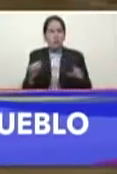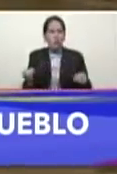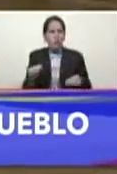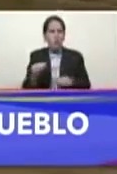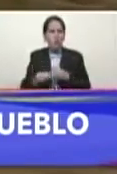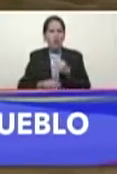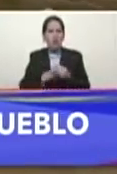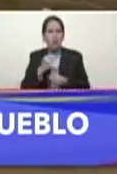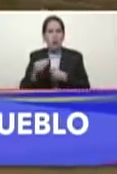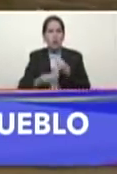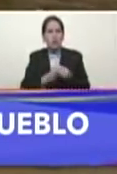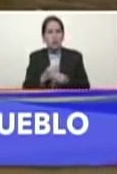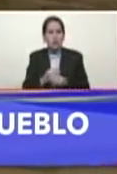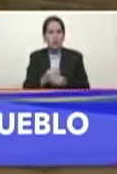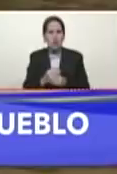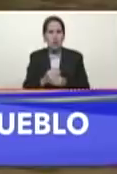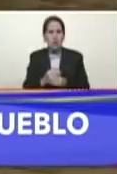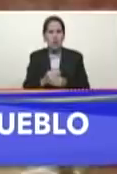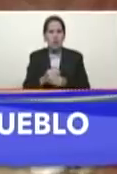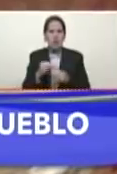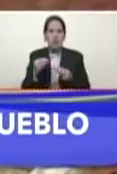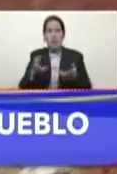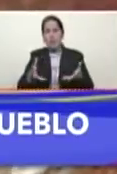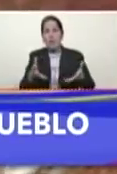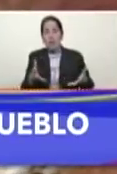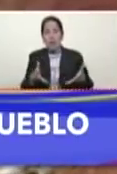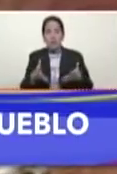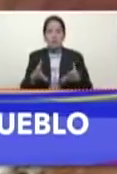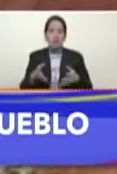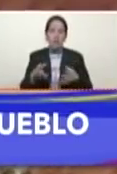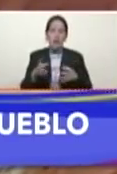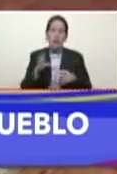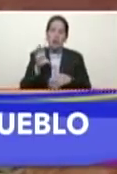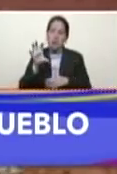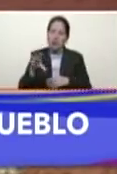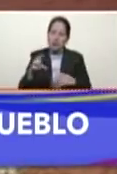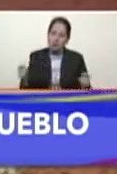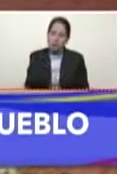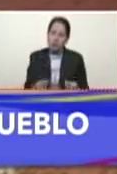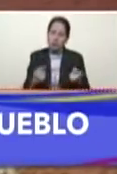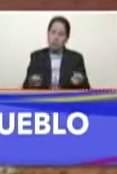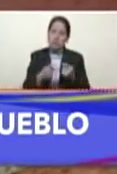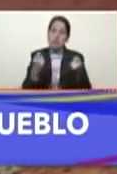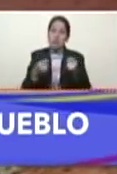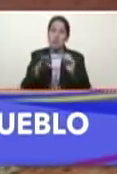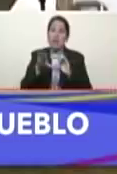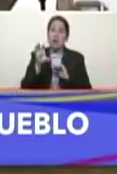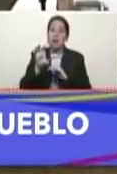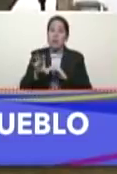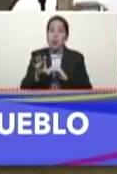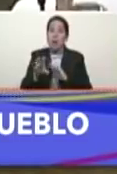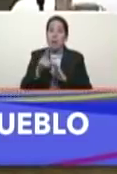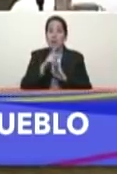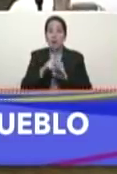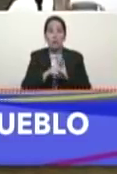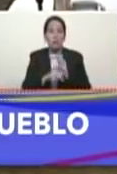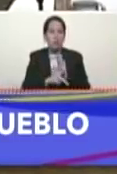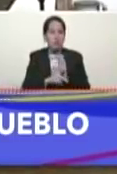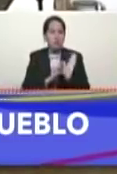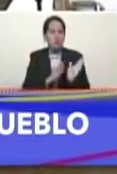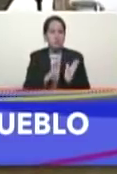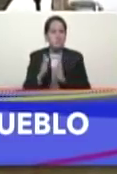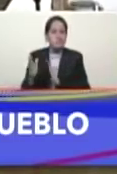a generar un producto, una ganancia al país, impulsando el proyecto del Plan de la Patria, que es un legado de nuestro comandante eterno Hugo Rafael Chávez